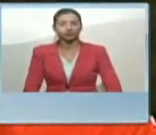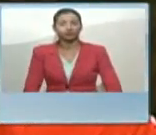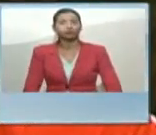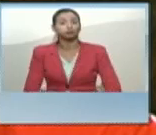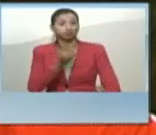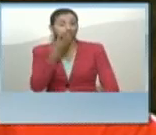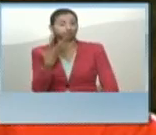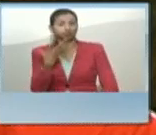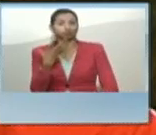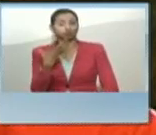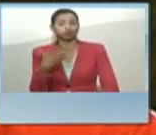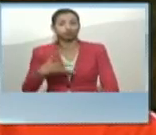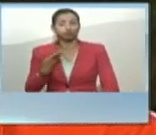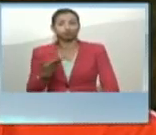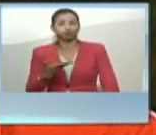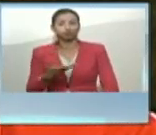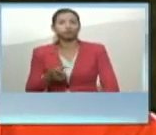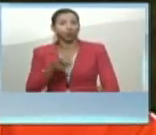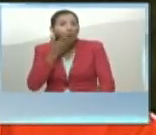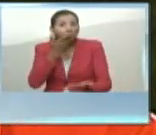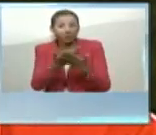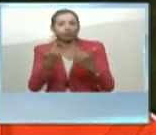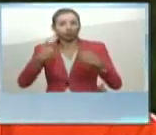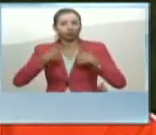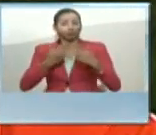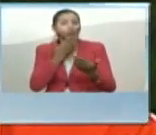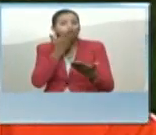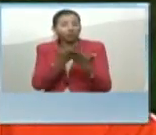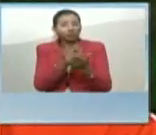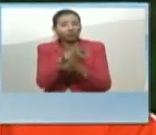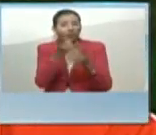Bueno, pero eso es lo que estoy planteando, pues.